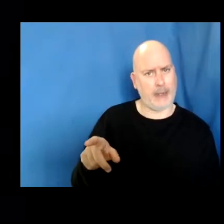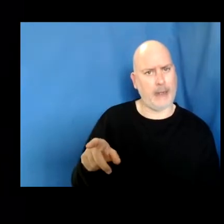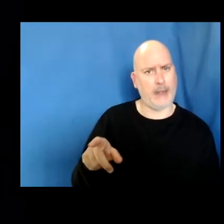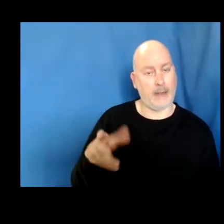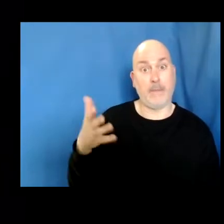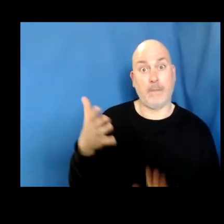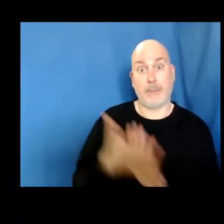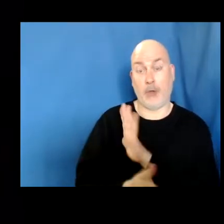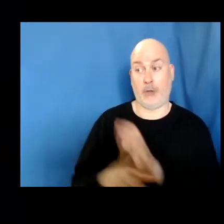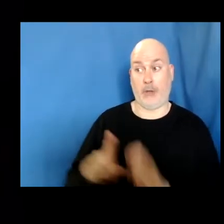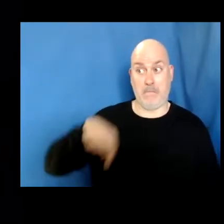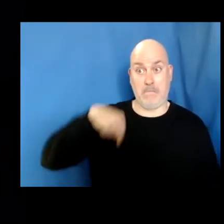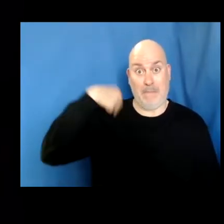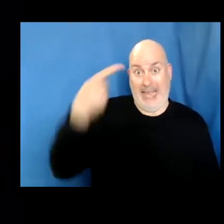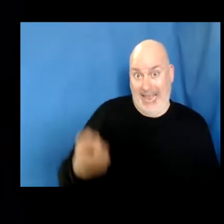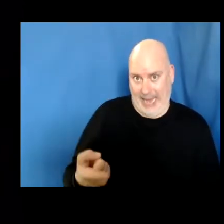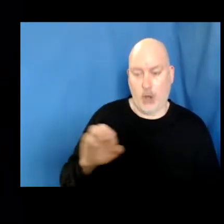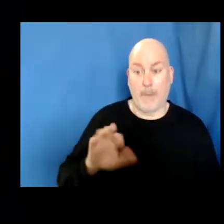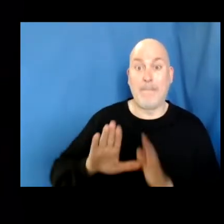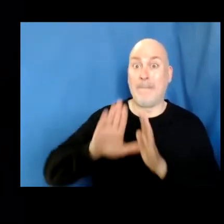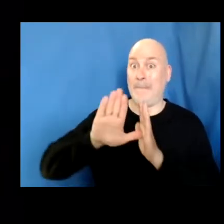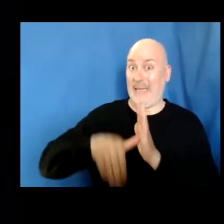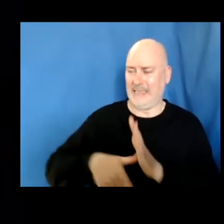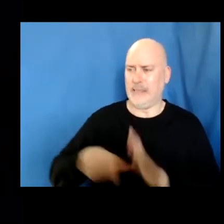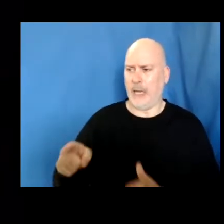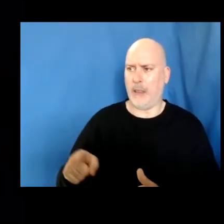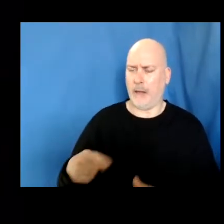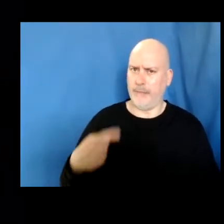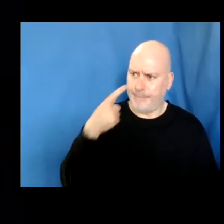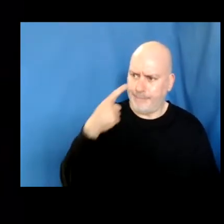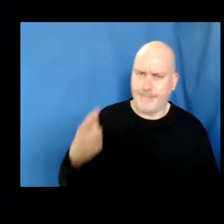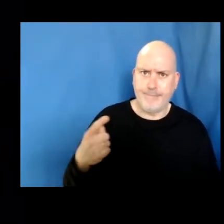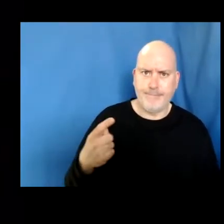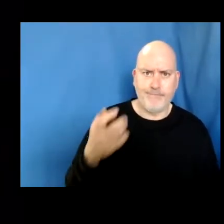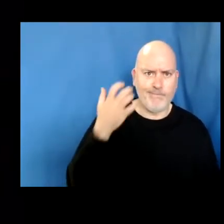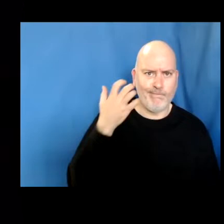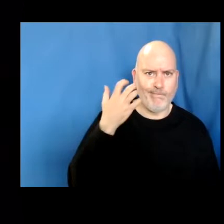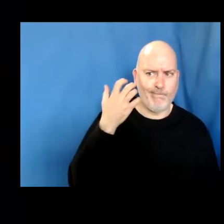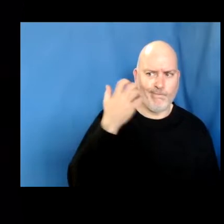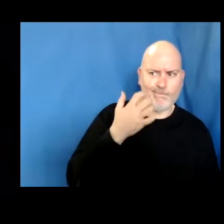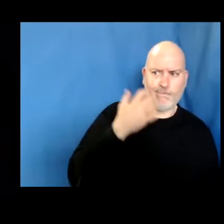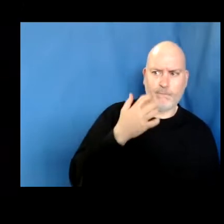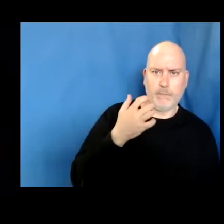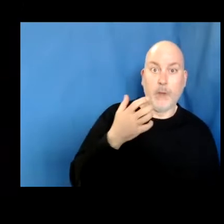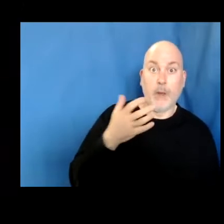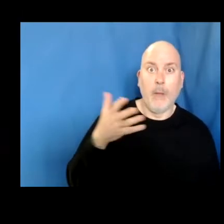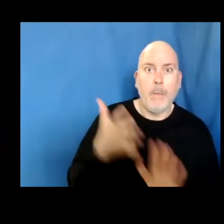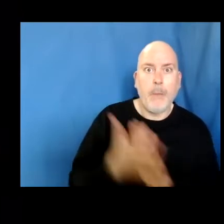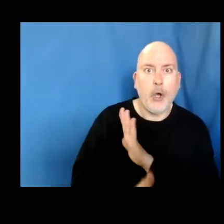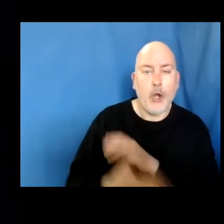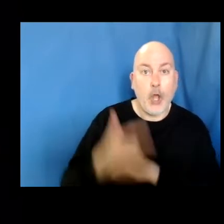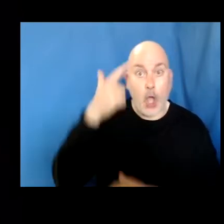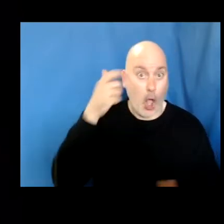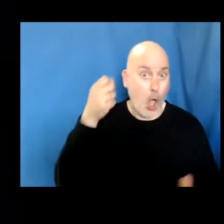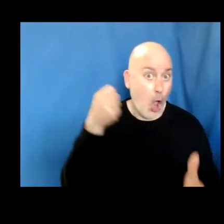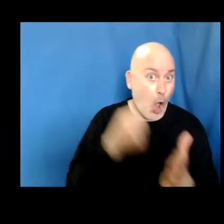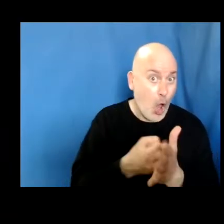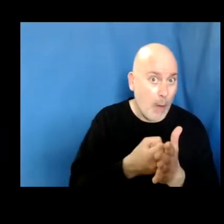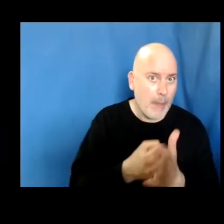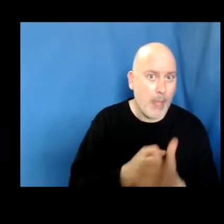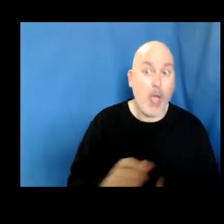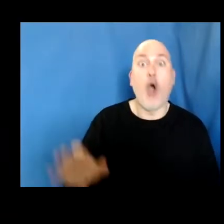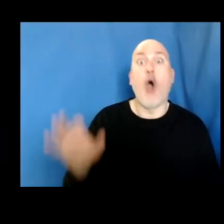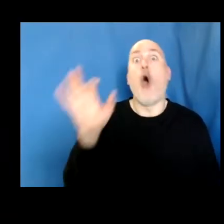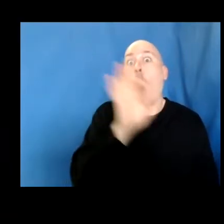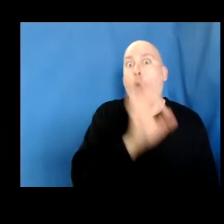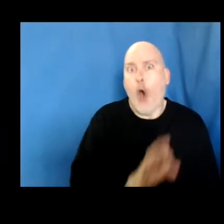o al cabo de las horas el niño lo encontramos raro, no vamos a saber si es porque ha tenido un golpe en la cabeza o porque si nosotros